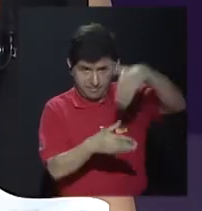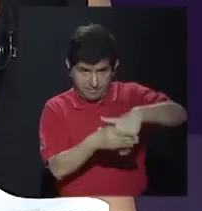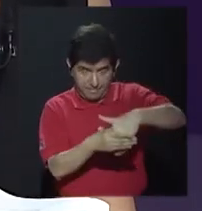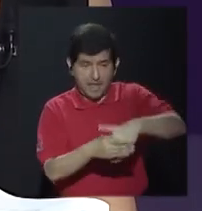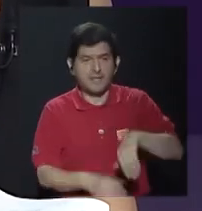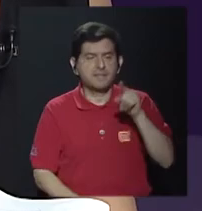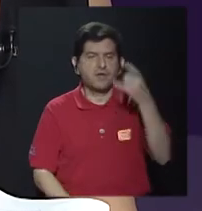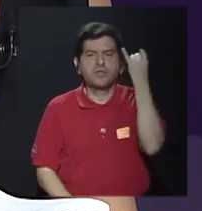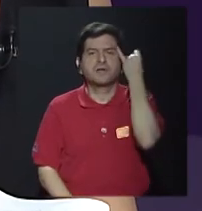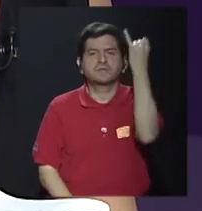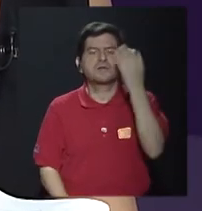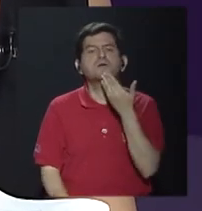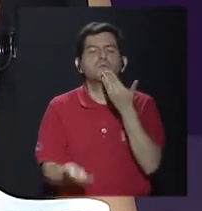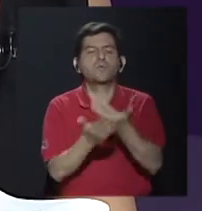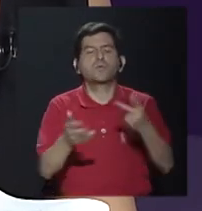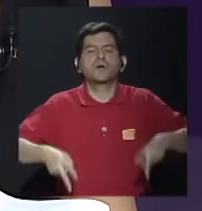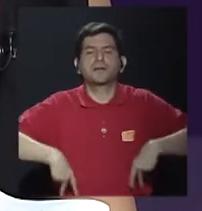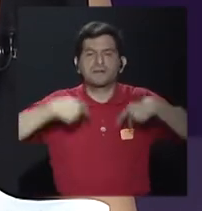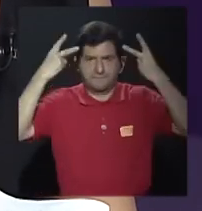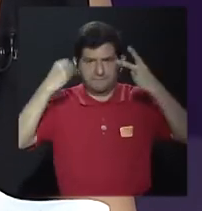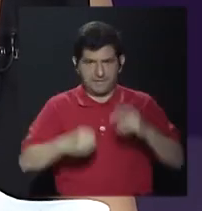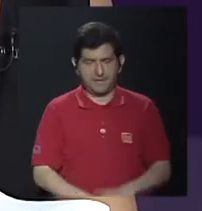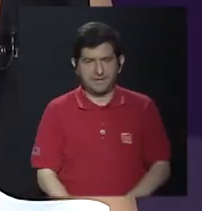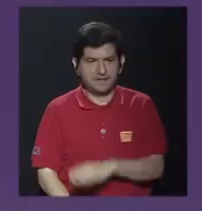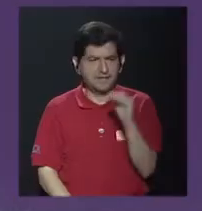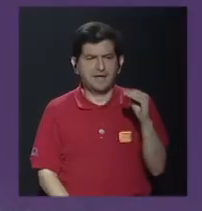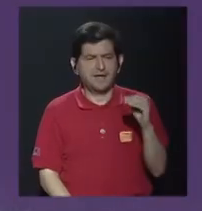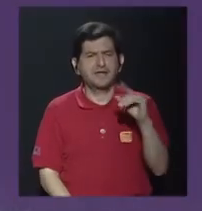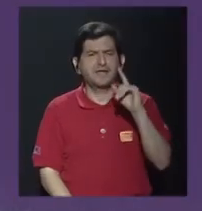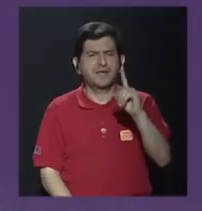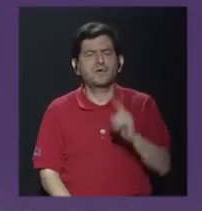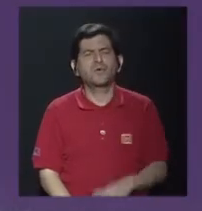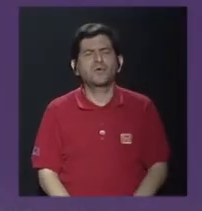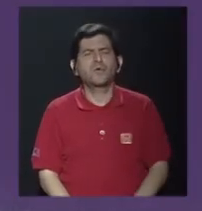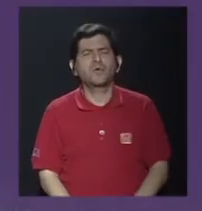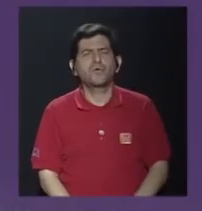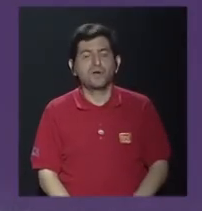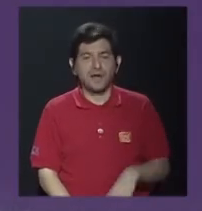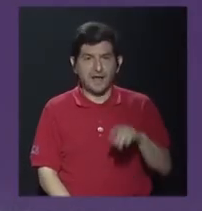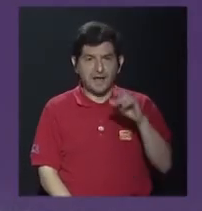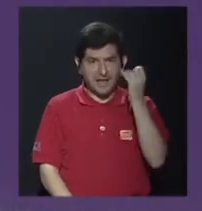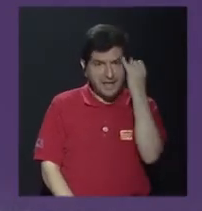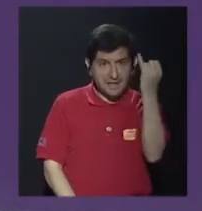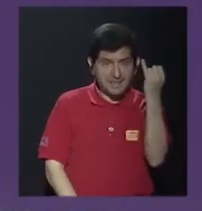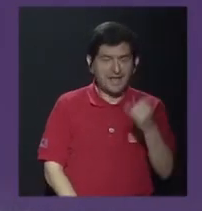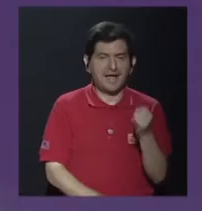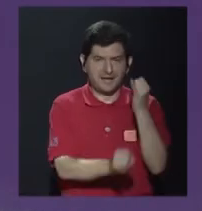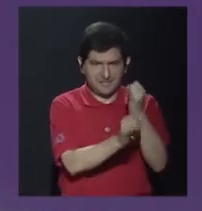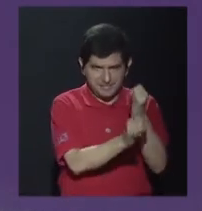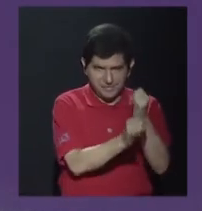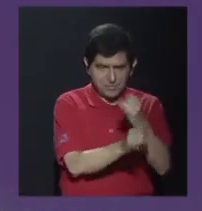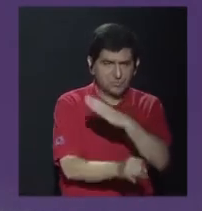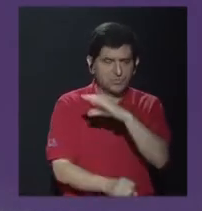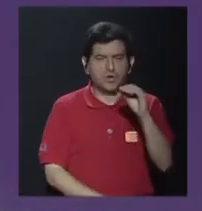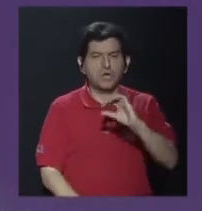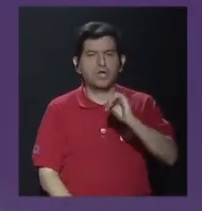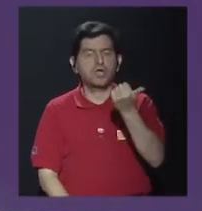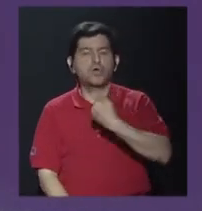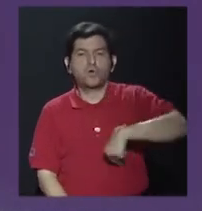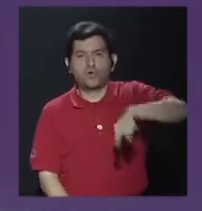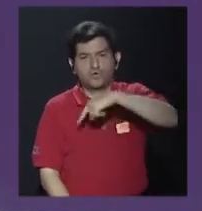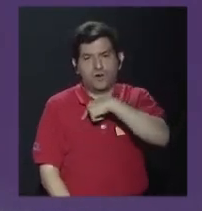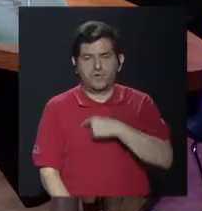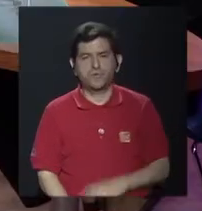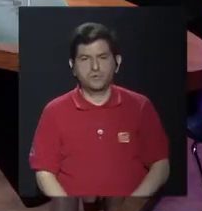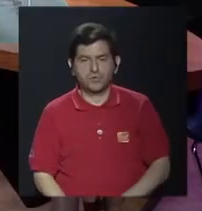dentro de este concepto de buen vivir, y porque hay una versión institucional y una versión que quiere la gente o que queremos nosotros desde